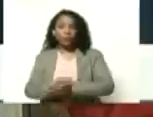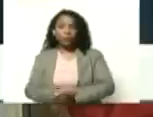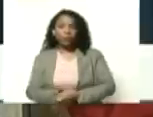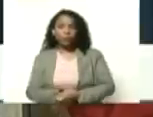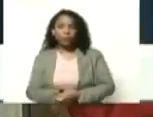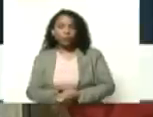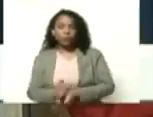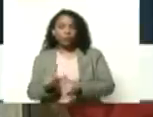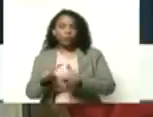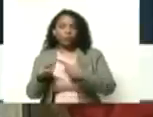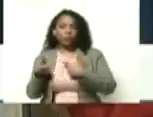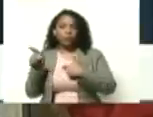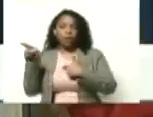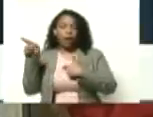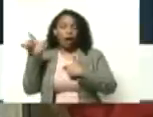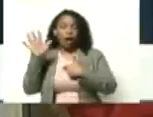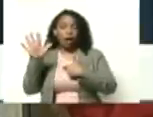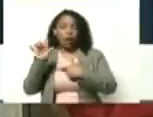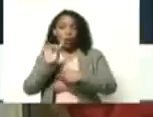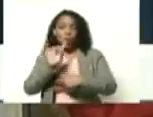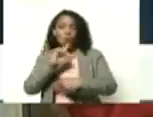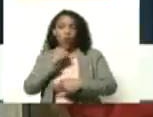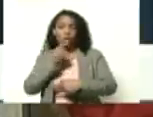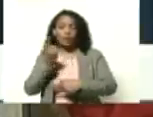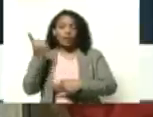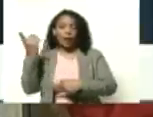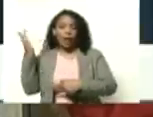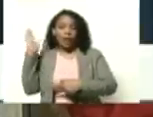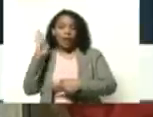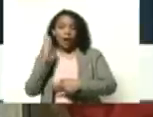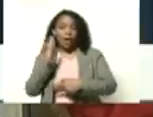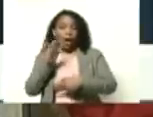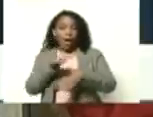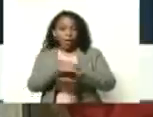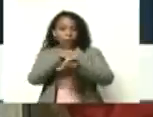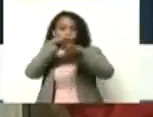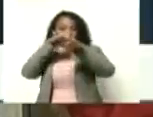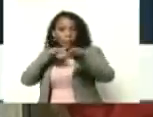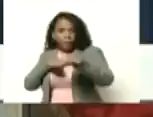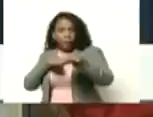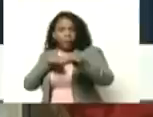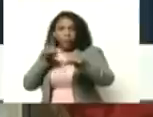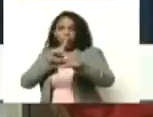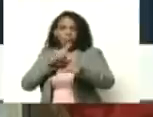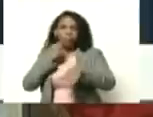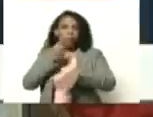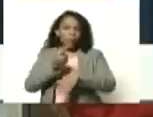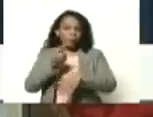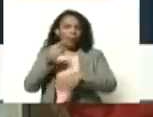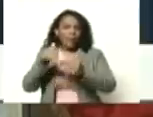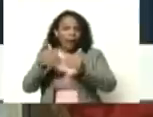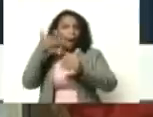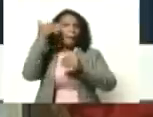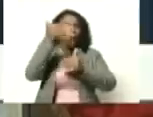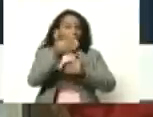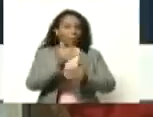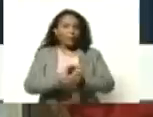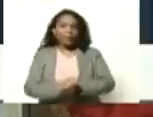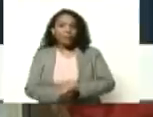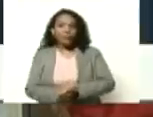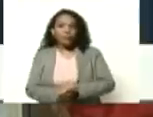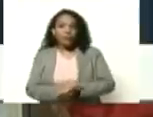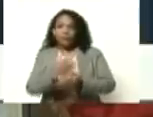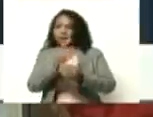entonces el allí nos dice que venía detrás del carro verdad nos dice que luego que se